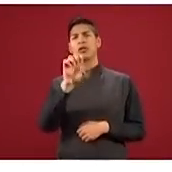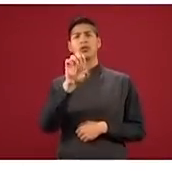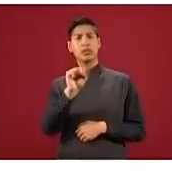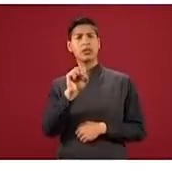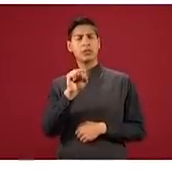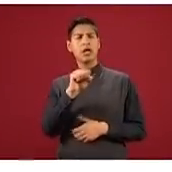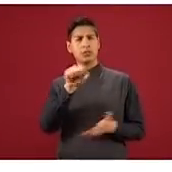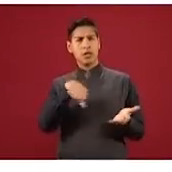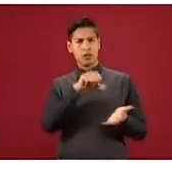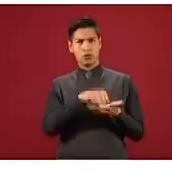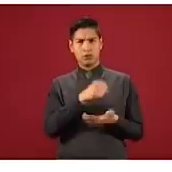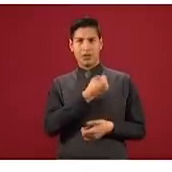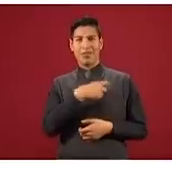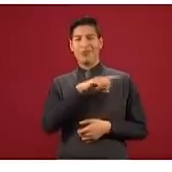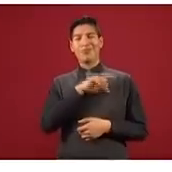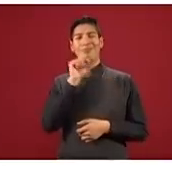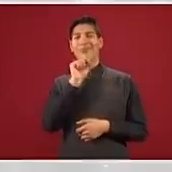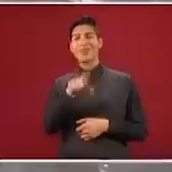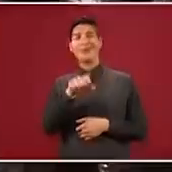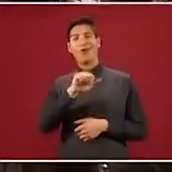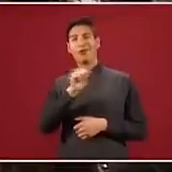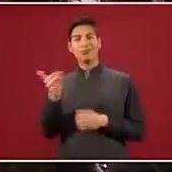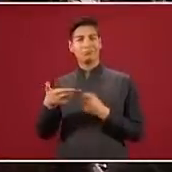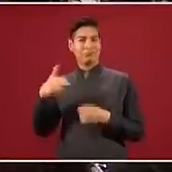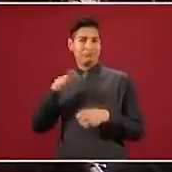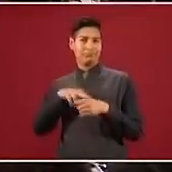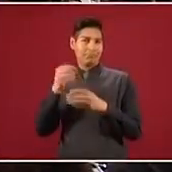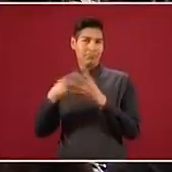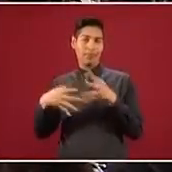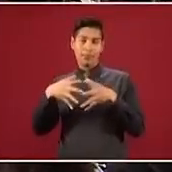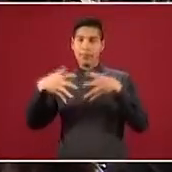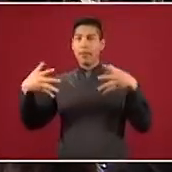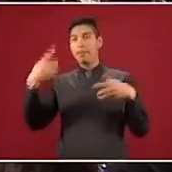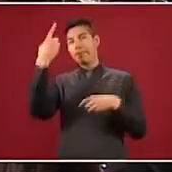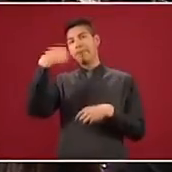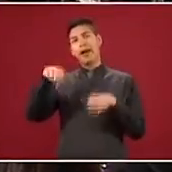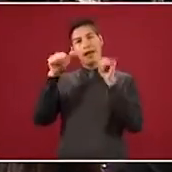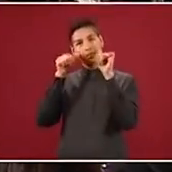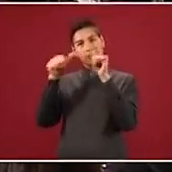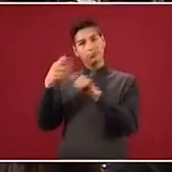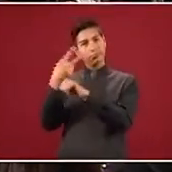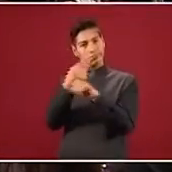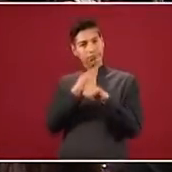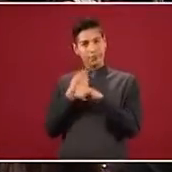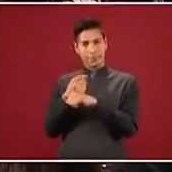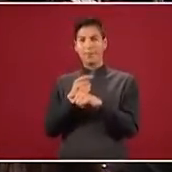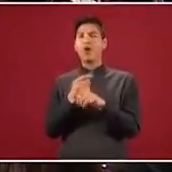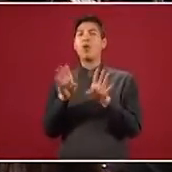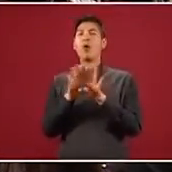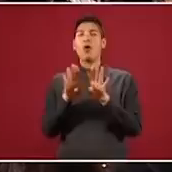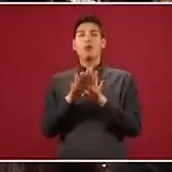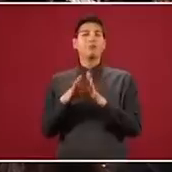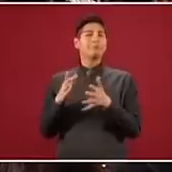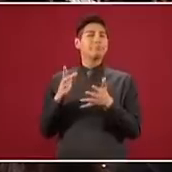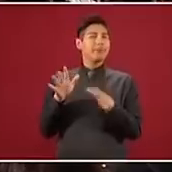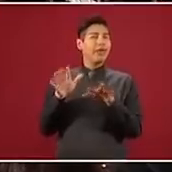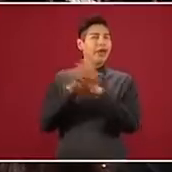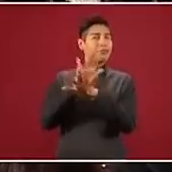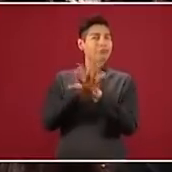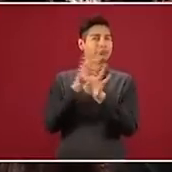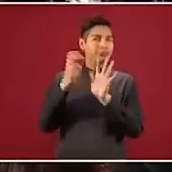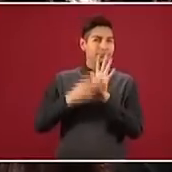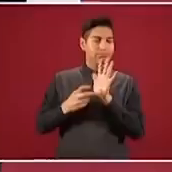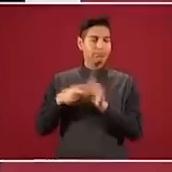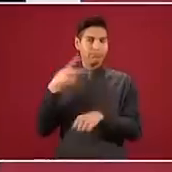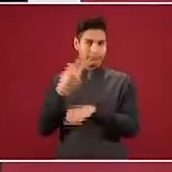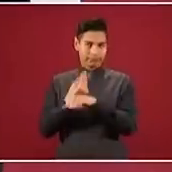440 hospitales que estarán en algún proceso de reacondicionamiento, ampliación o remodelación,